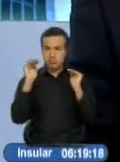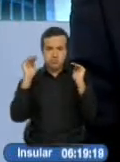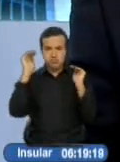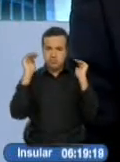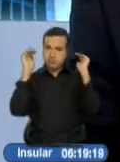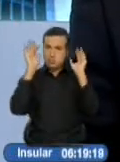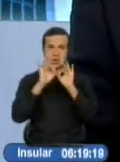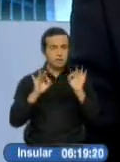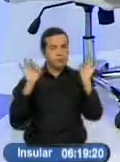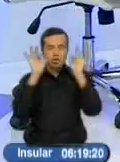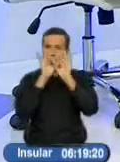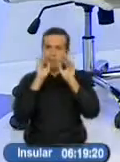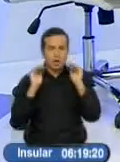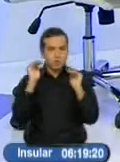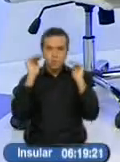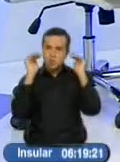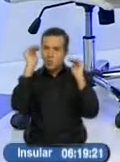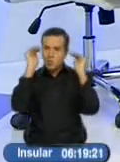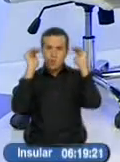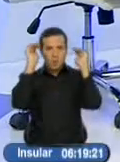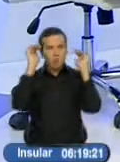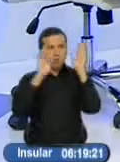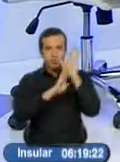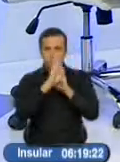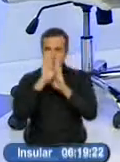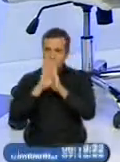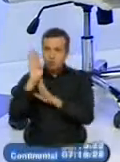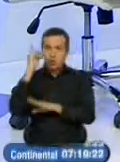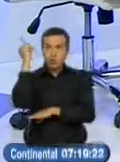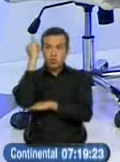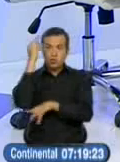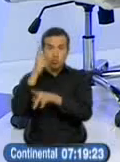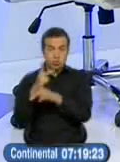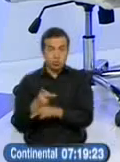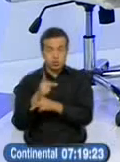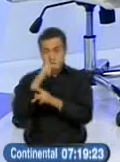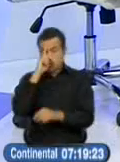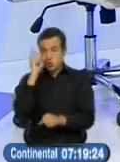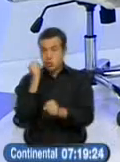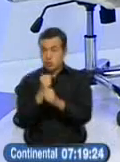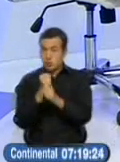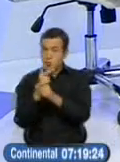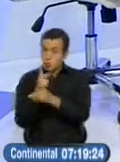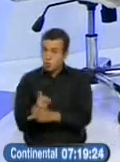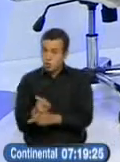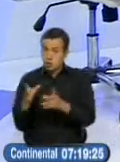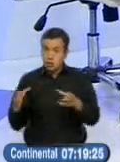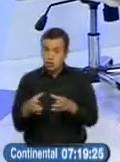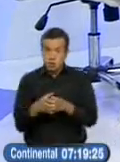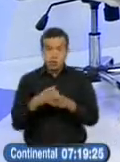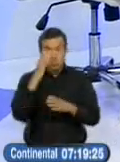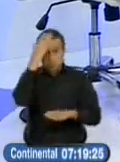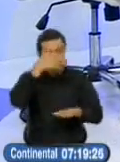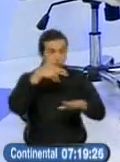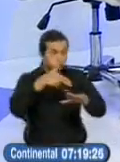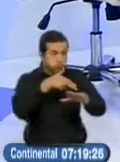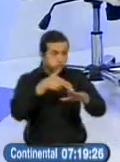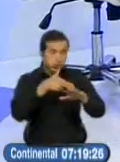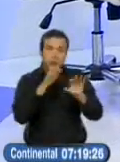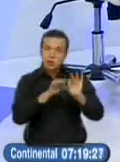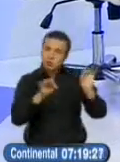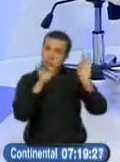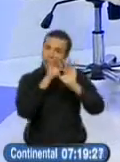endógeno y que pudiésemos proteger nuestra industria y el empleo. El sector metalmecánico pudiese ser una